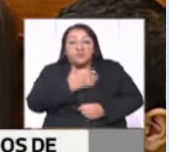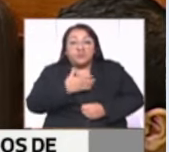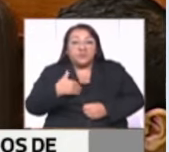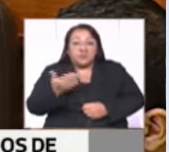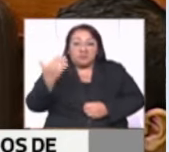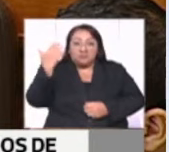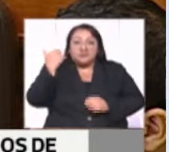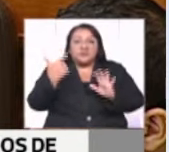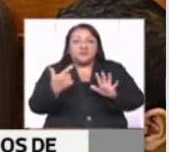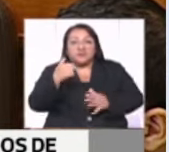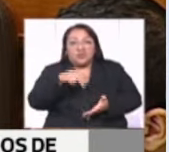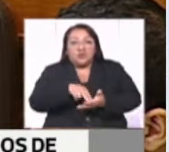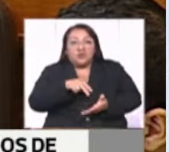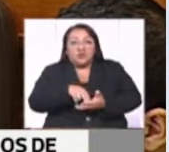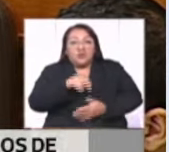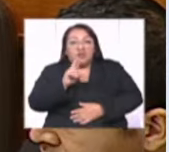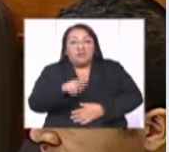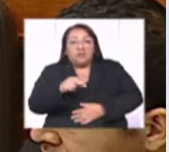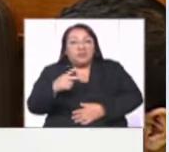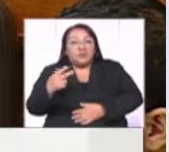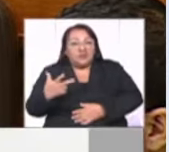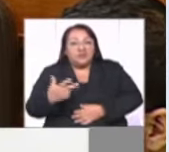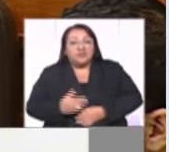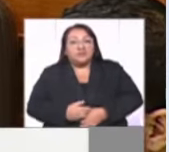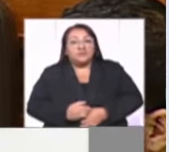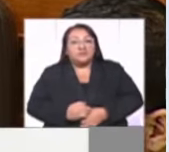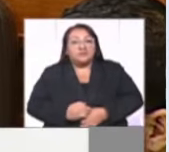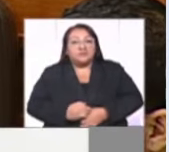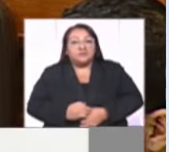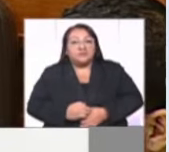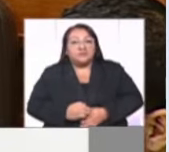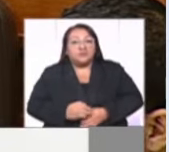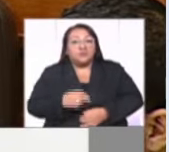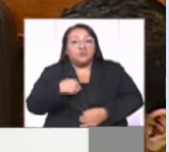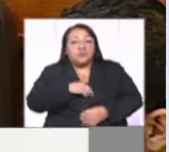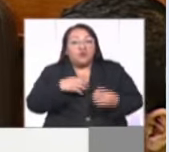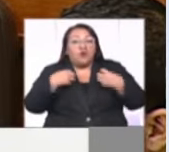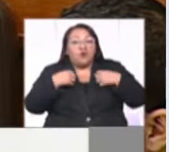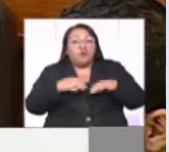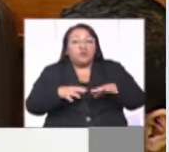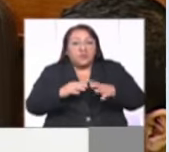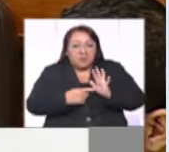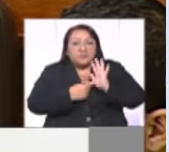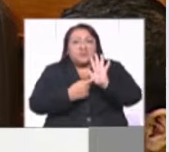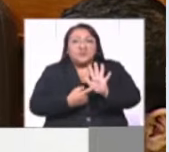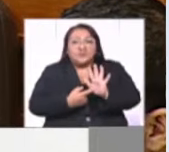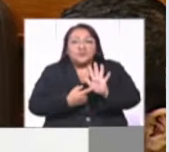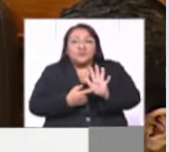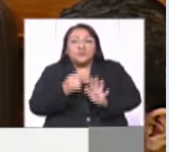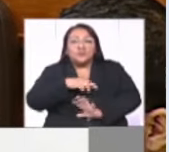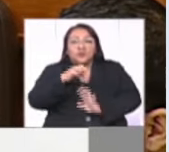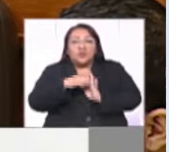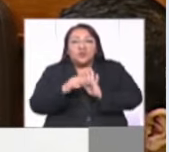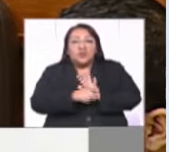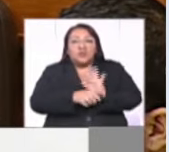pasado 7 de noviembre del 2023, desde nuestro despacho parlamentario presentamos la iniciativa